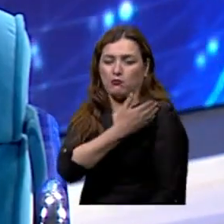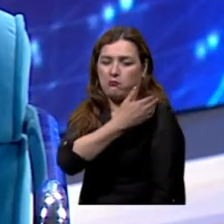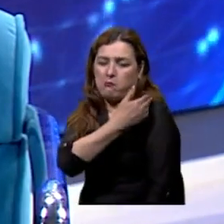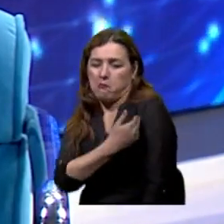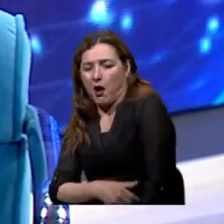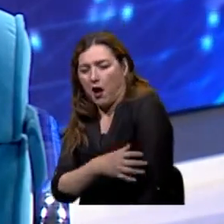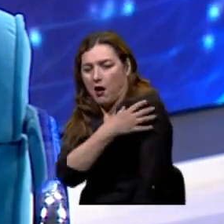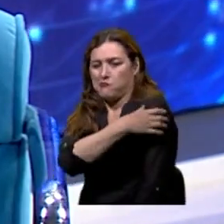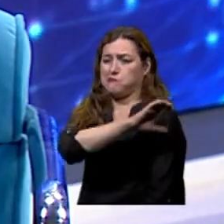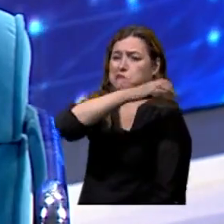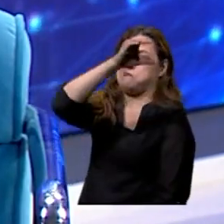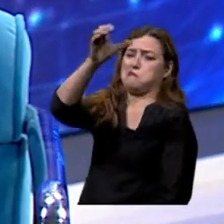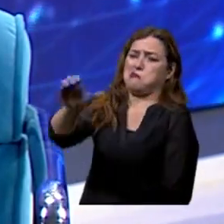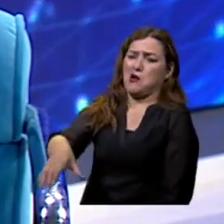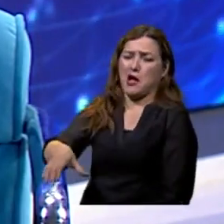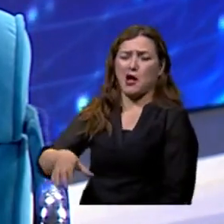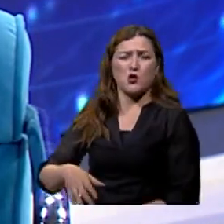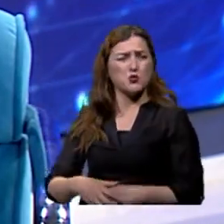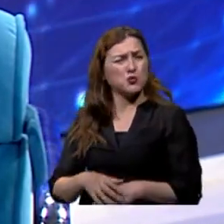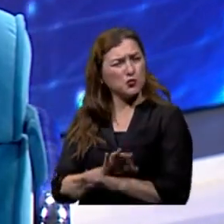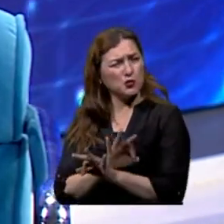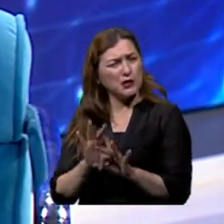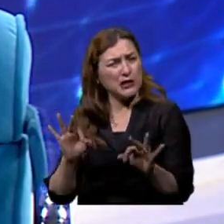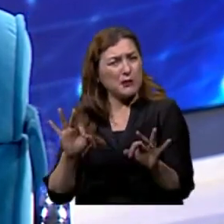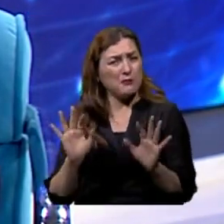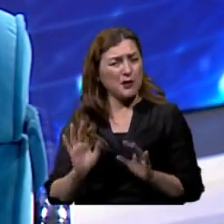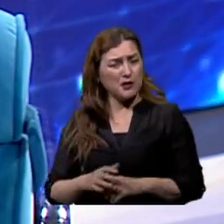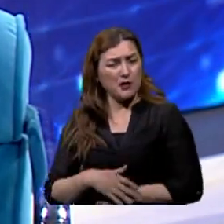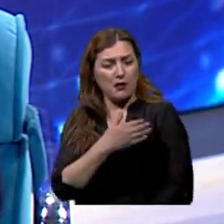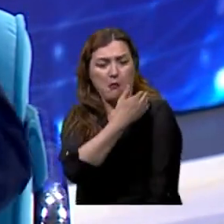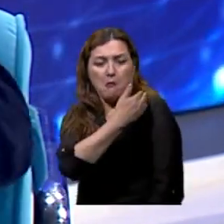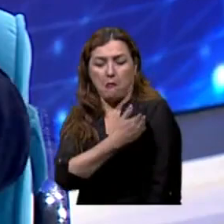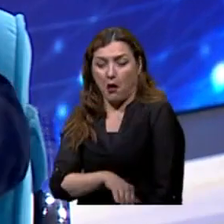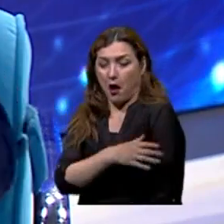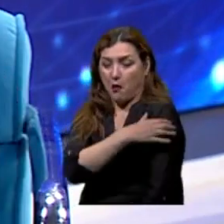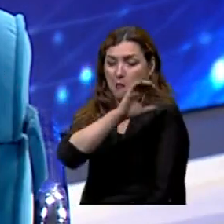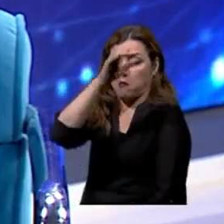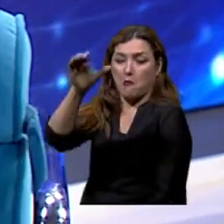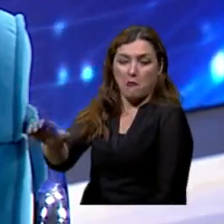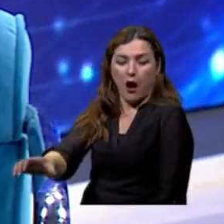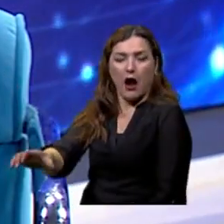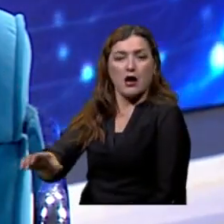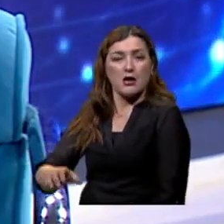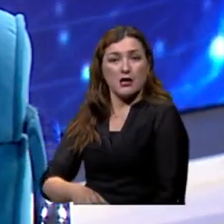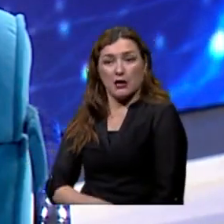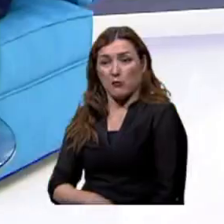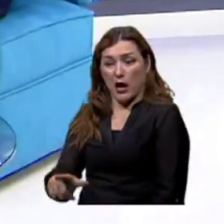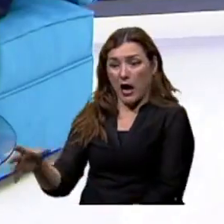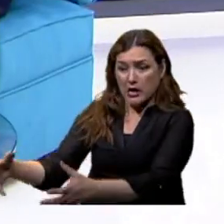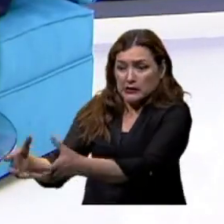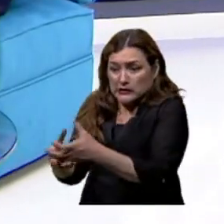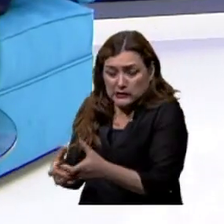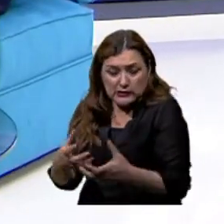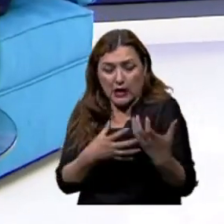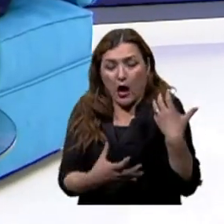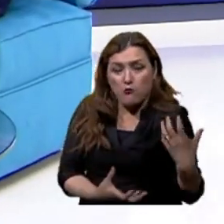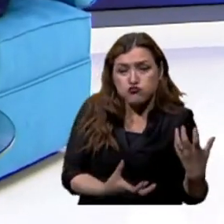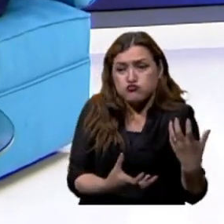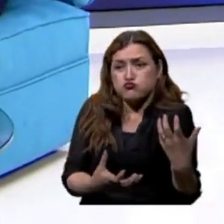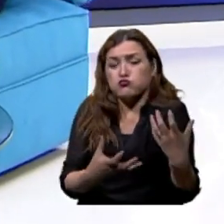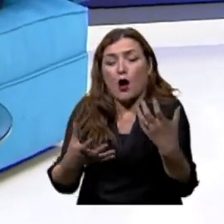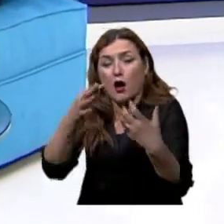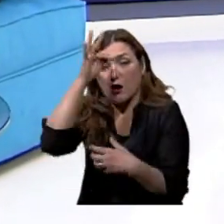sido seccionado de forma limpia, llamémosle por una herida cortante, un machete, alguna cosa, ¿se lo puede hacer? Claro que sí, existen casos ya aquí en